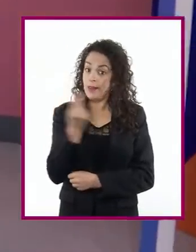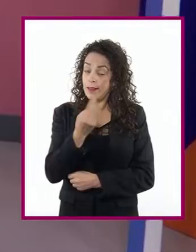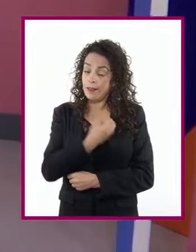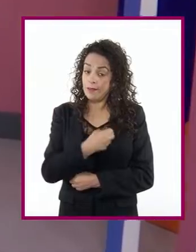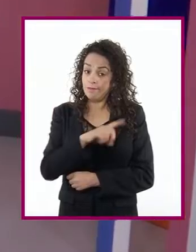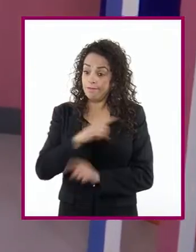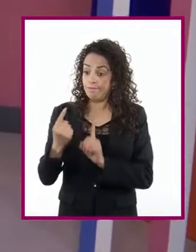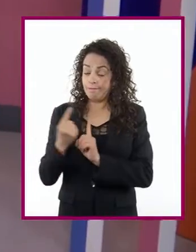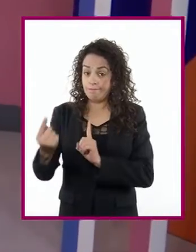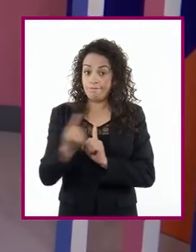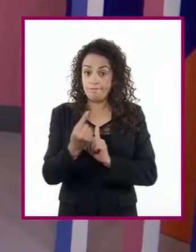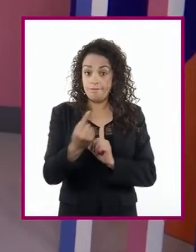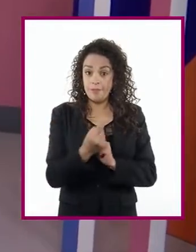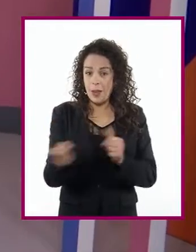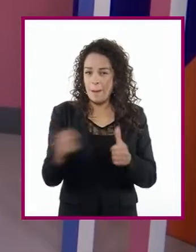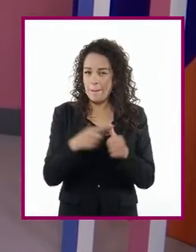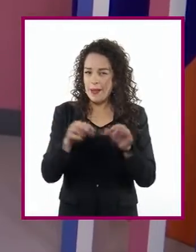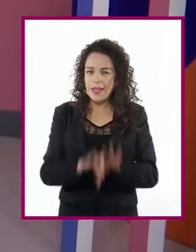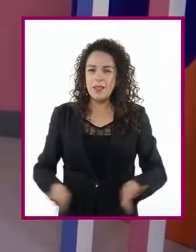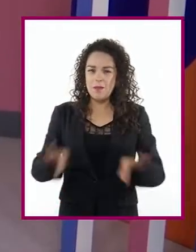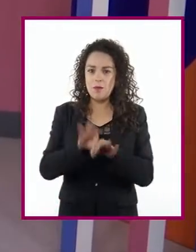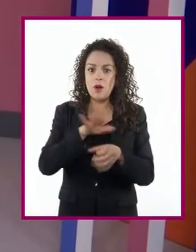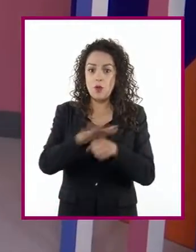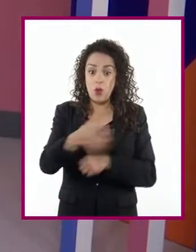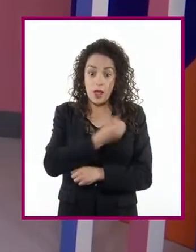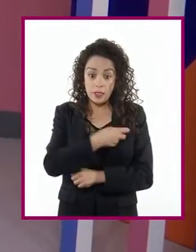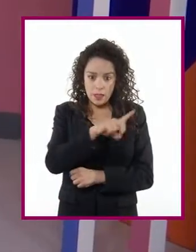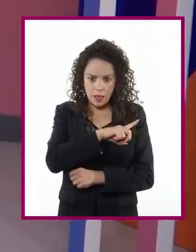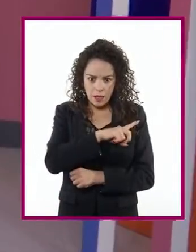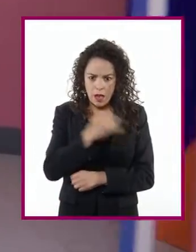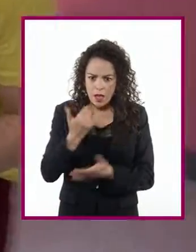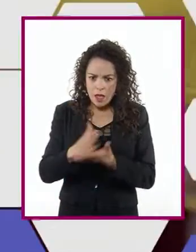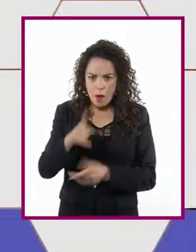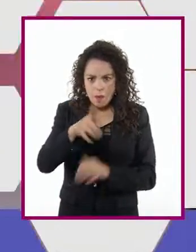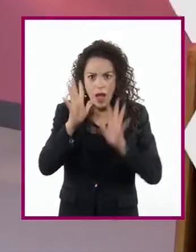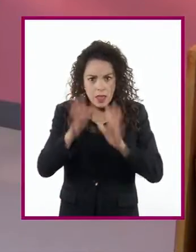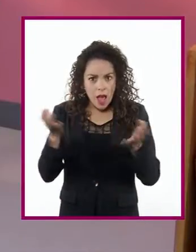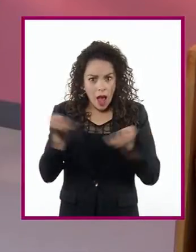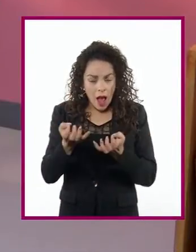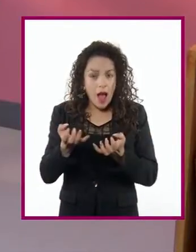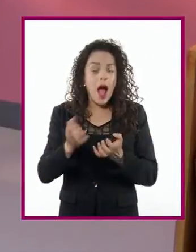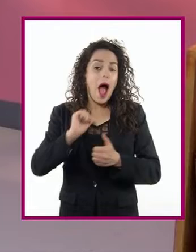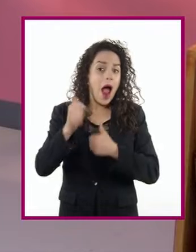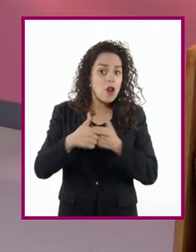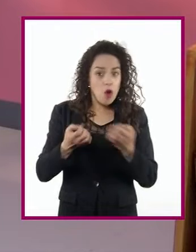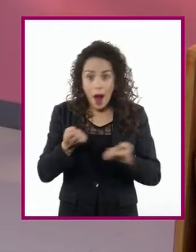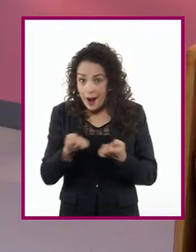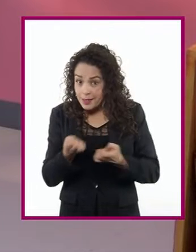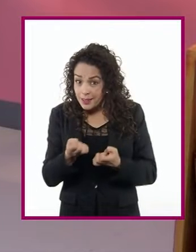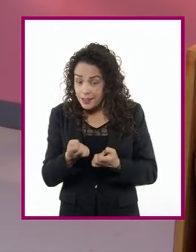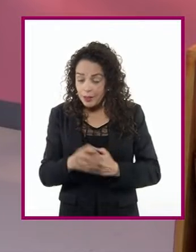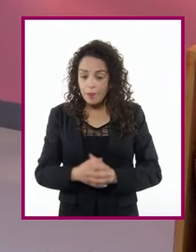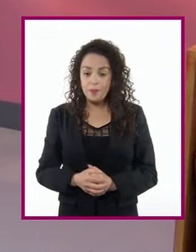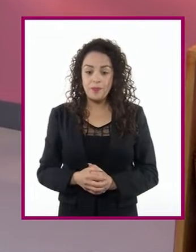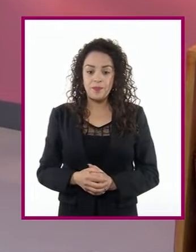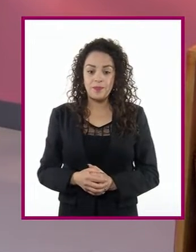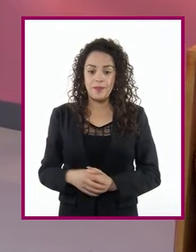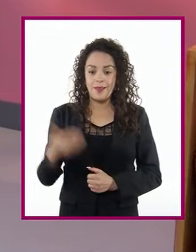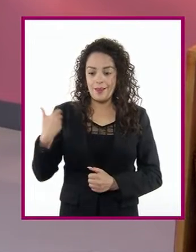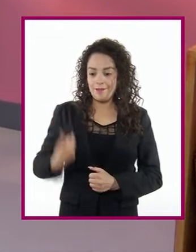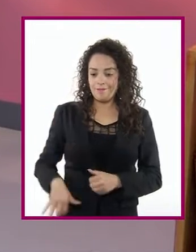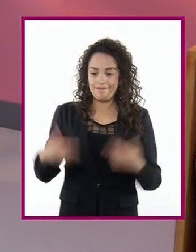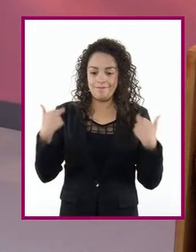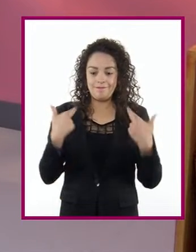La salud es lo primero. Además, ¿ya hicieron algo de ejercicio? Soy la profesora Irma Uribe